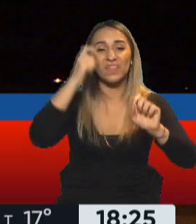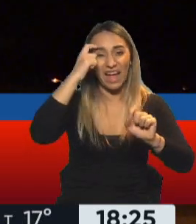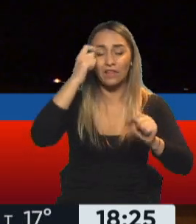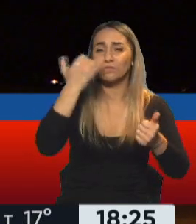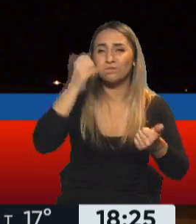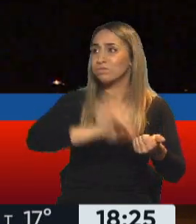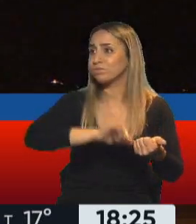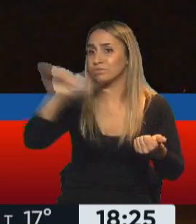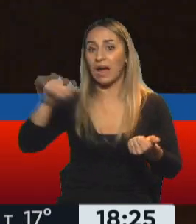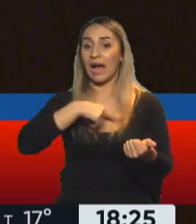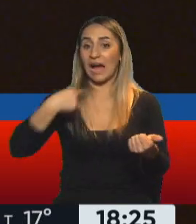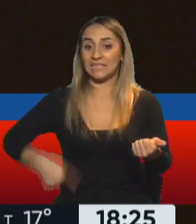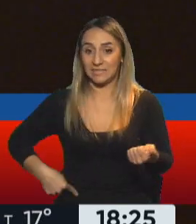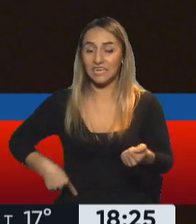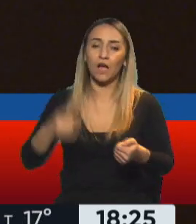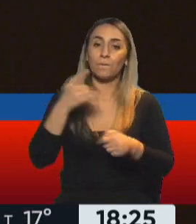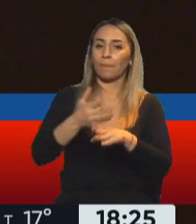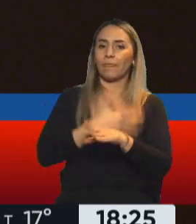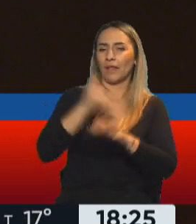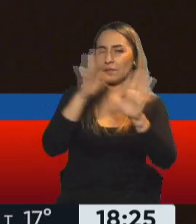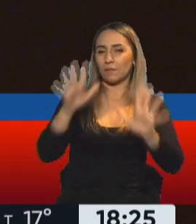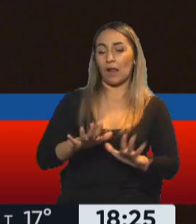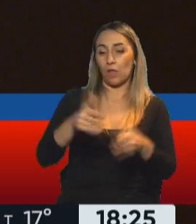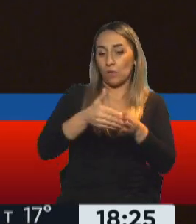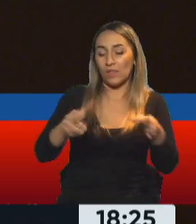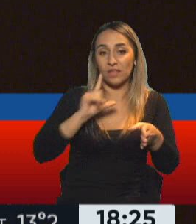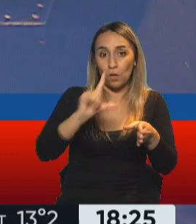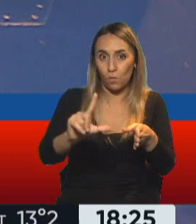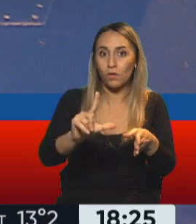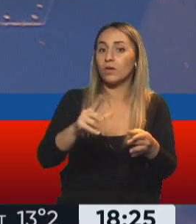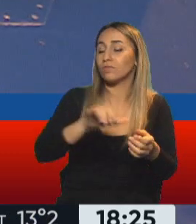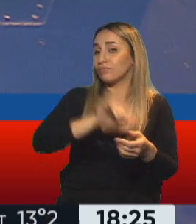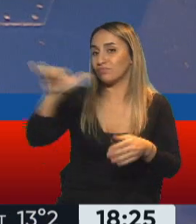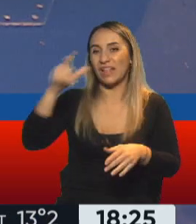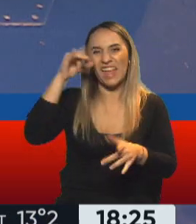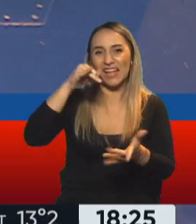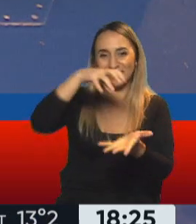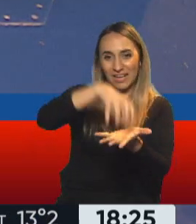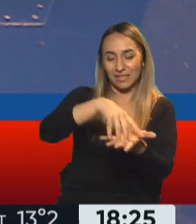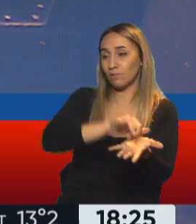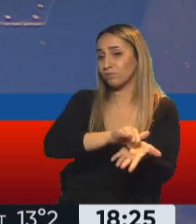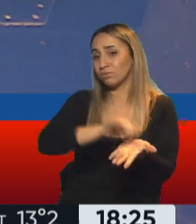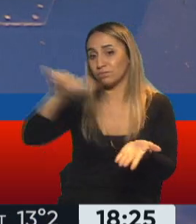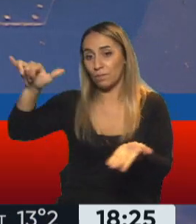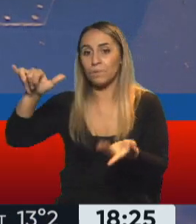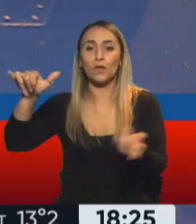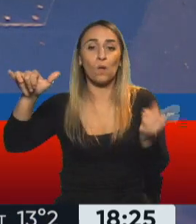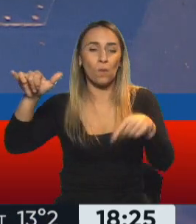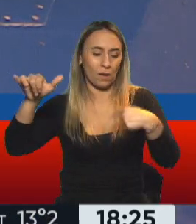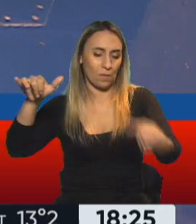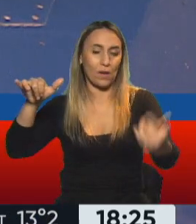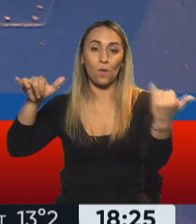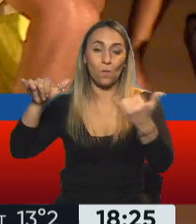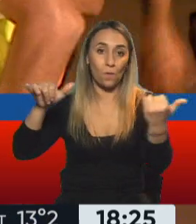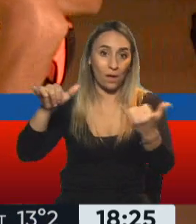de julio para traer vacunas Sinopharm. La nave despegó desde Ezeiza, tiene programado el regreso para el jueves a